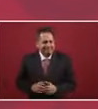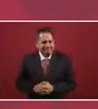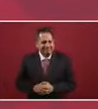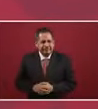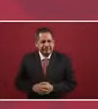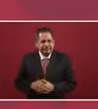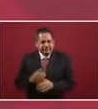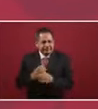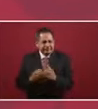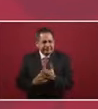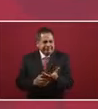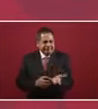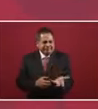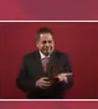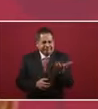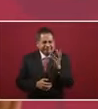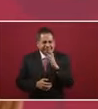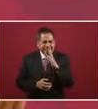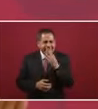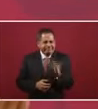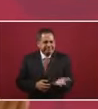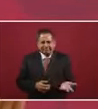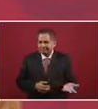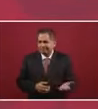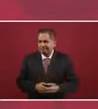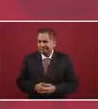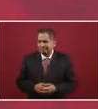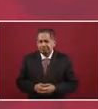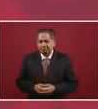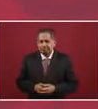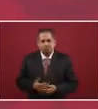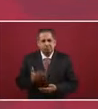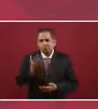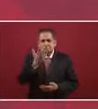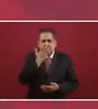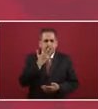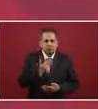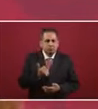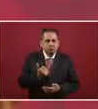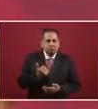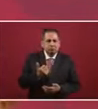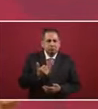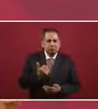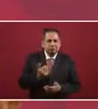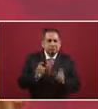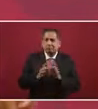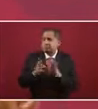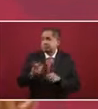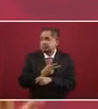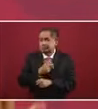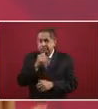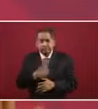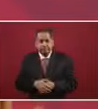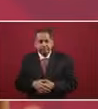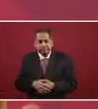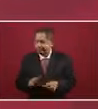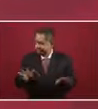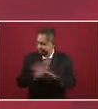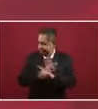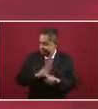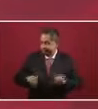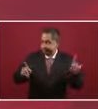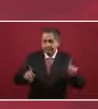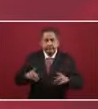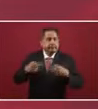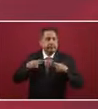cosas por el estilo, ¿no? No tienen ningún efecto, nada, ya cambió esto, la